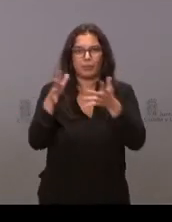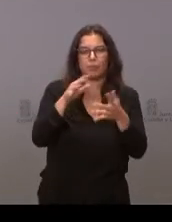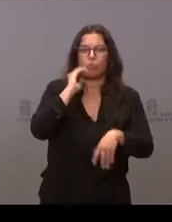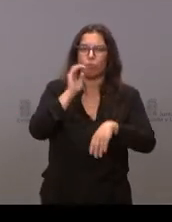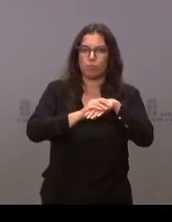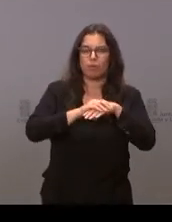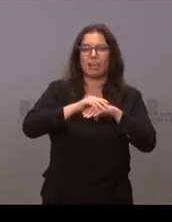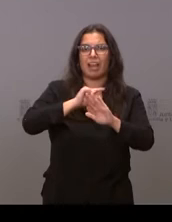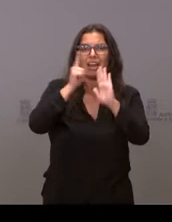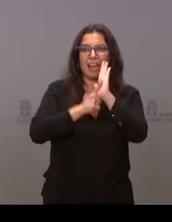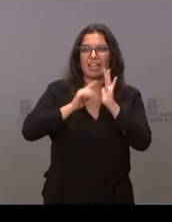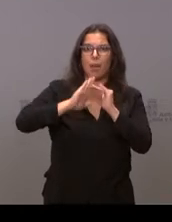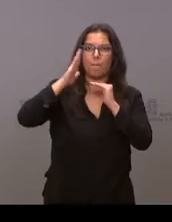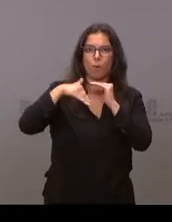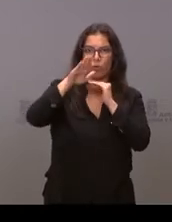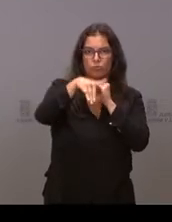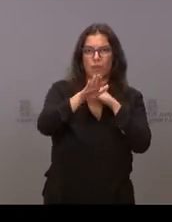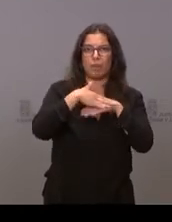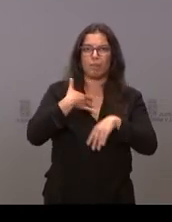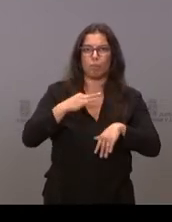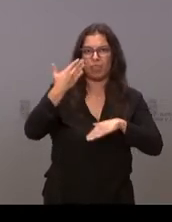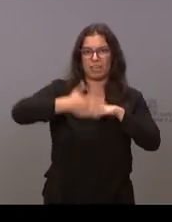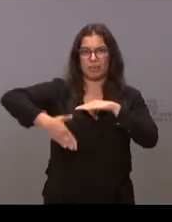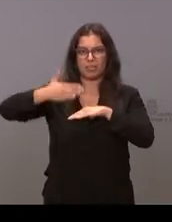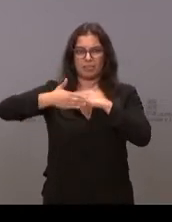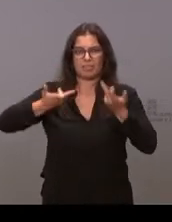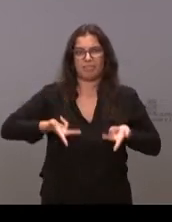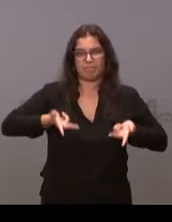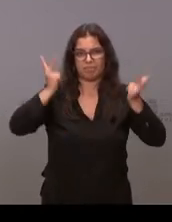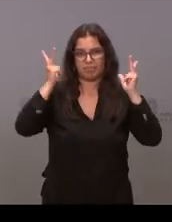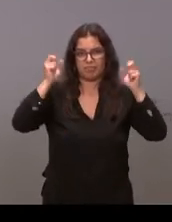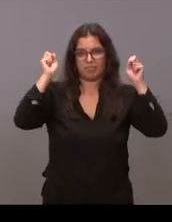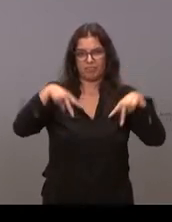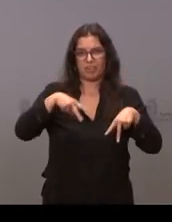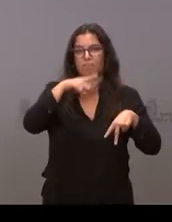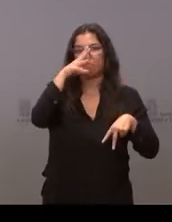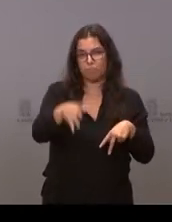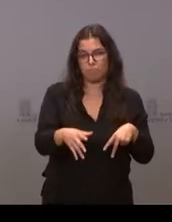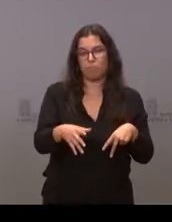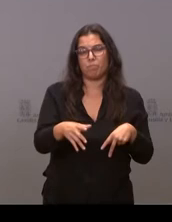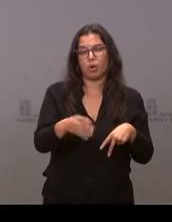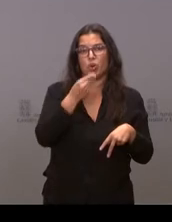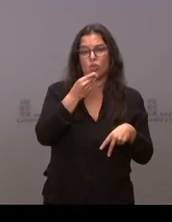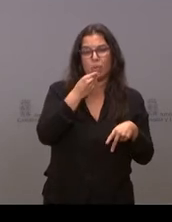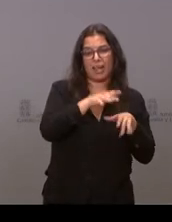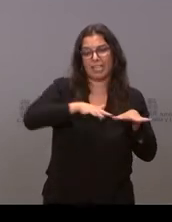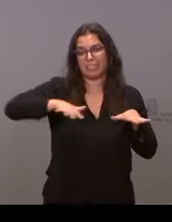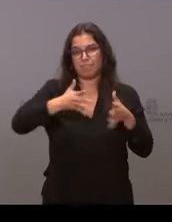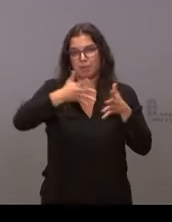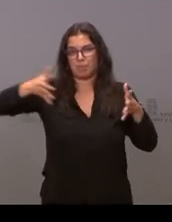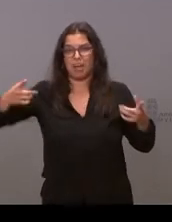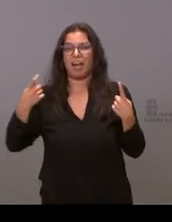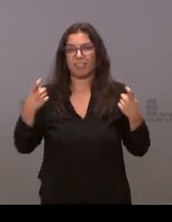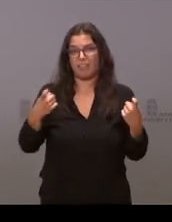Montes para permitir levantar el acotamiento de los pastos derivado de los incendios. Es importante para los